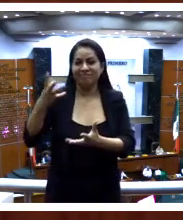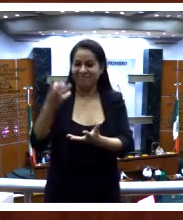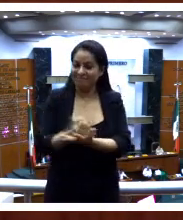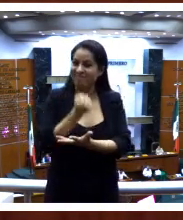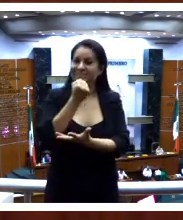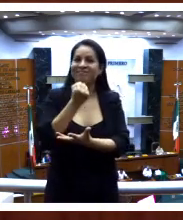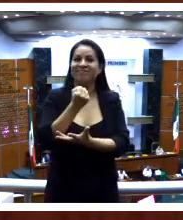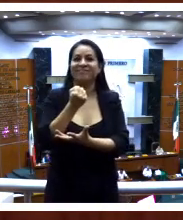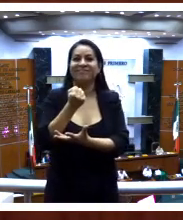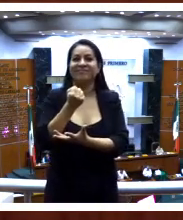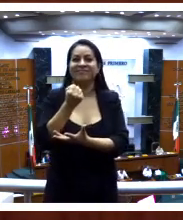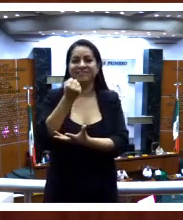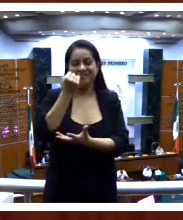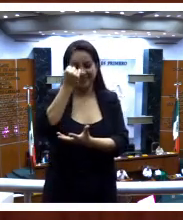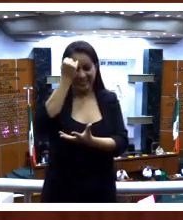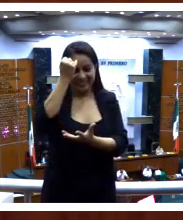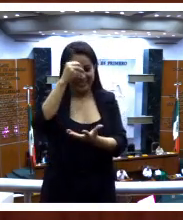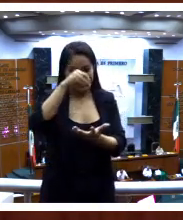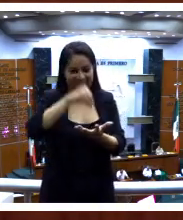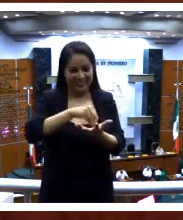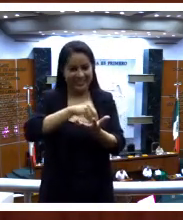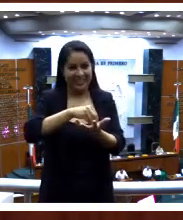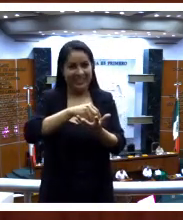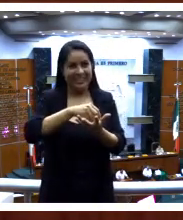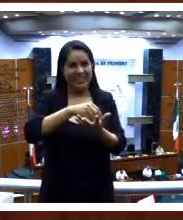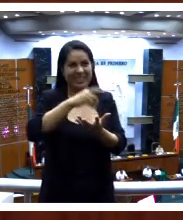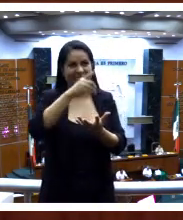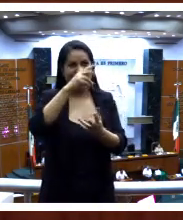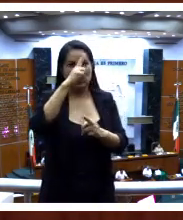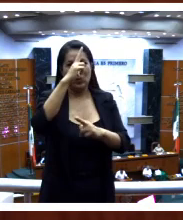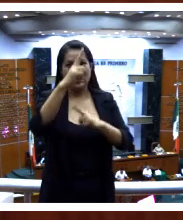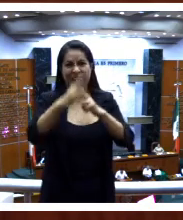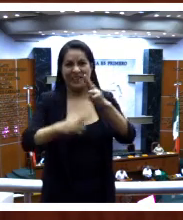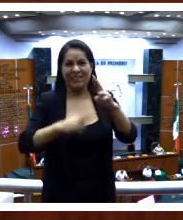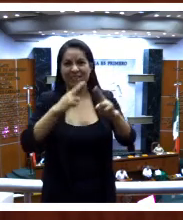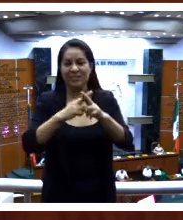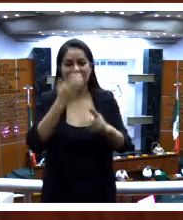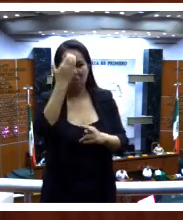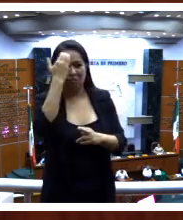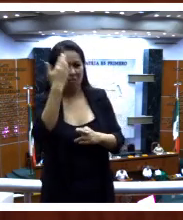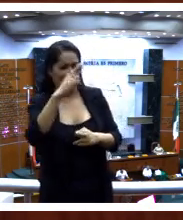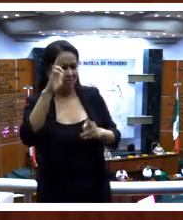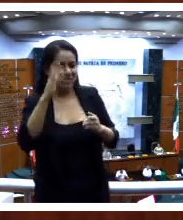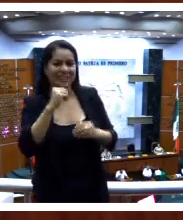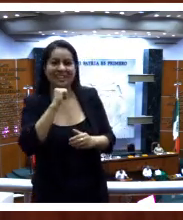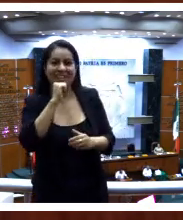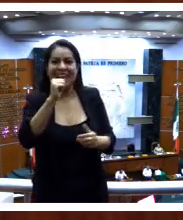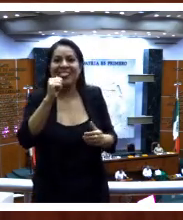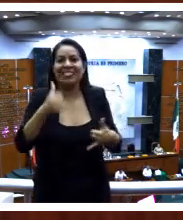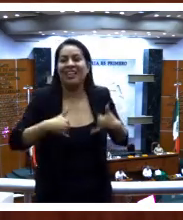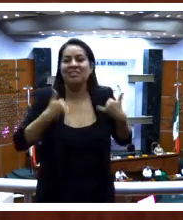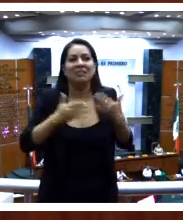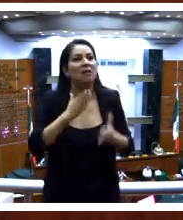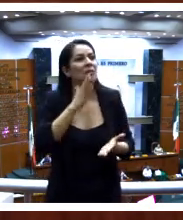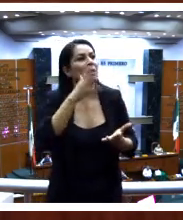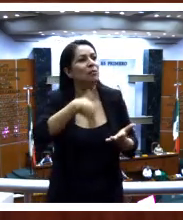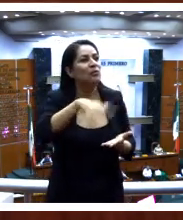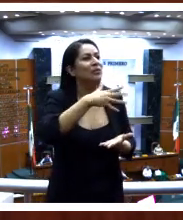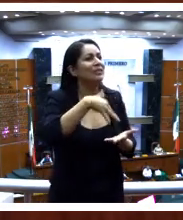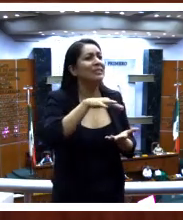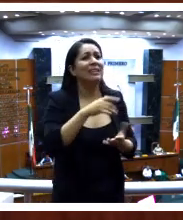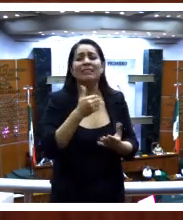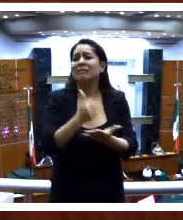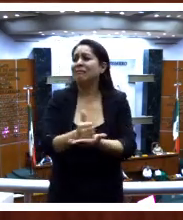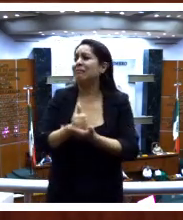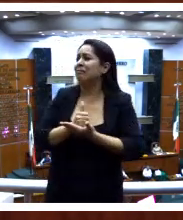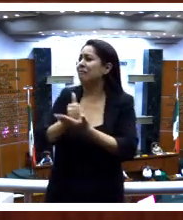campeones en los diseños de asentamientos espaciales y ni siquiera los reconocemos. Luego ahí andan los jóvenes buscando quién